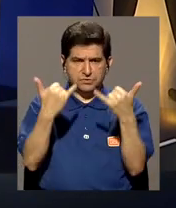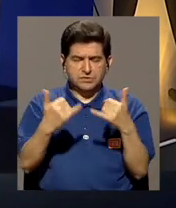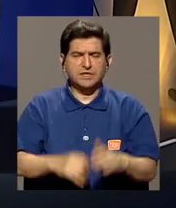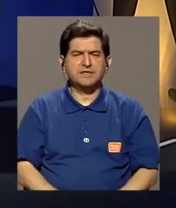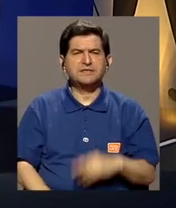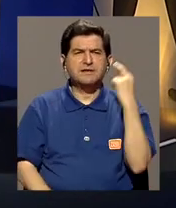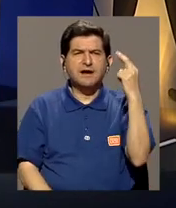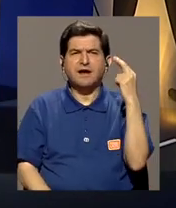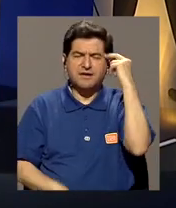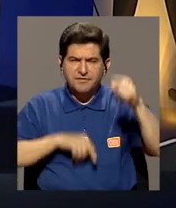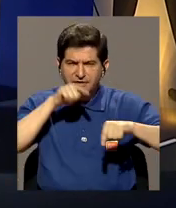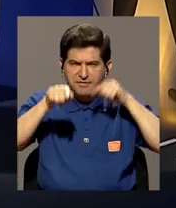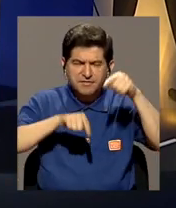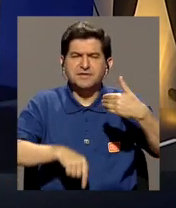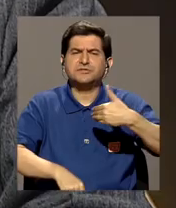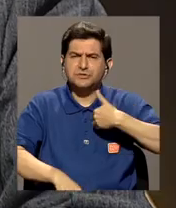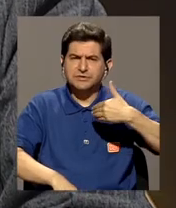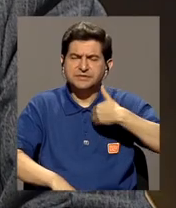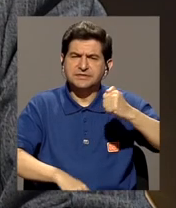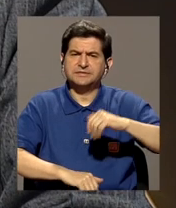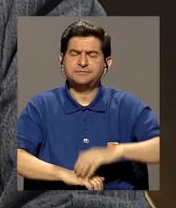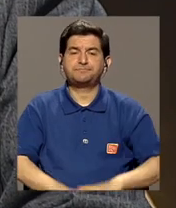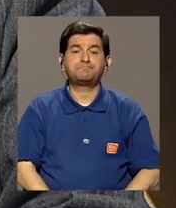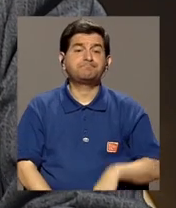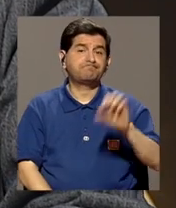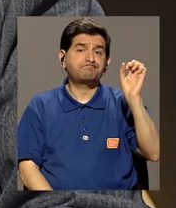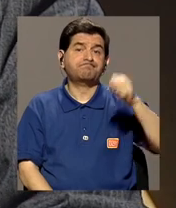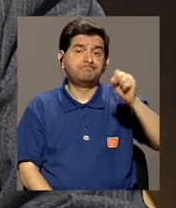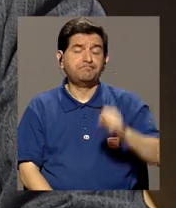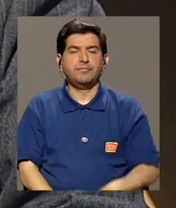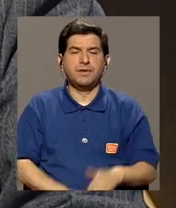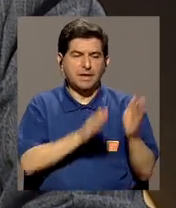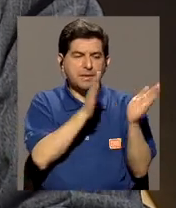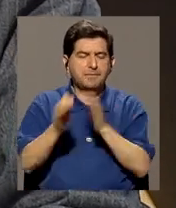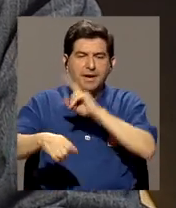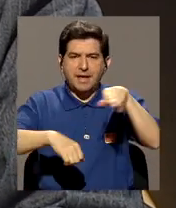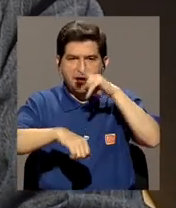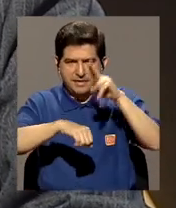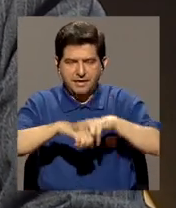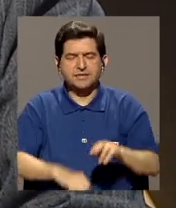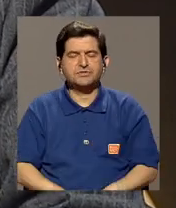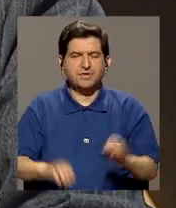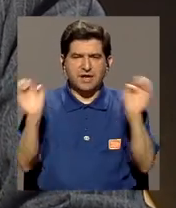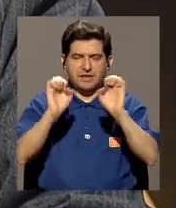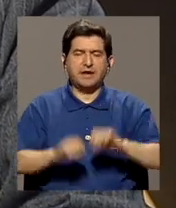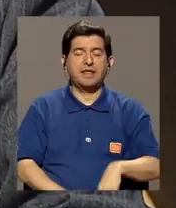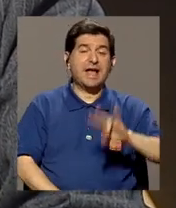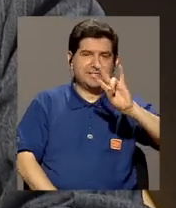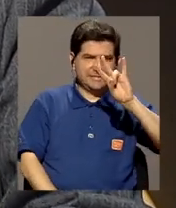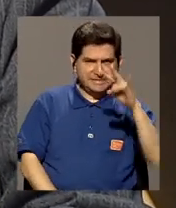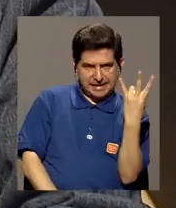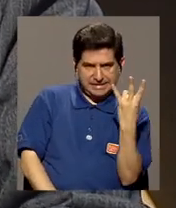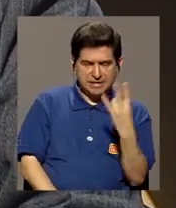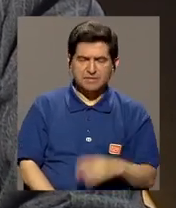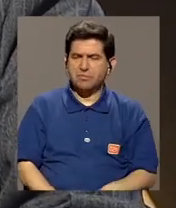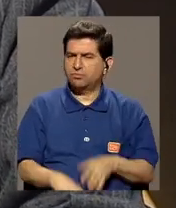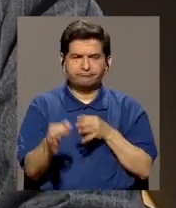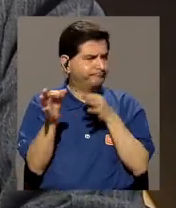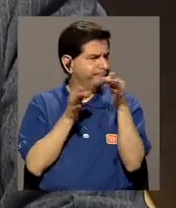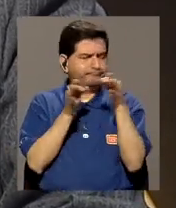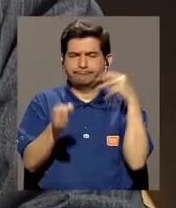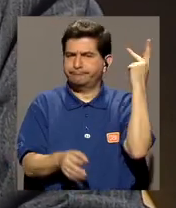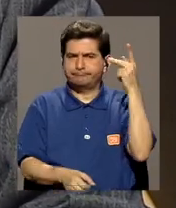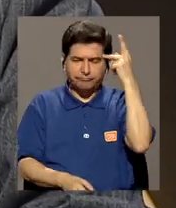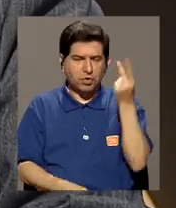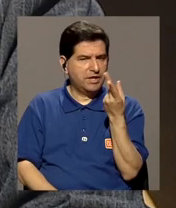toda una reflexión crítica en ese orden si básicamente en el plan nacional de energía en el séptimo plan no se explicita una